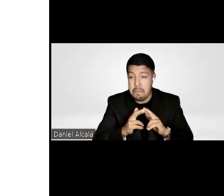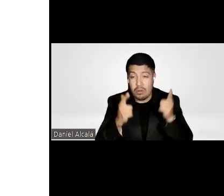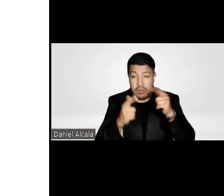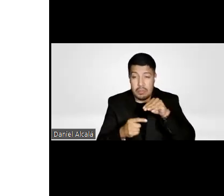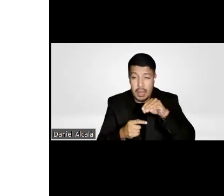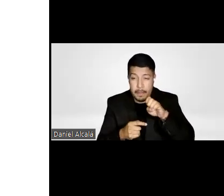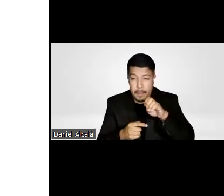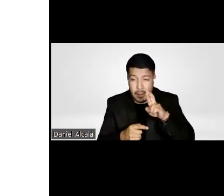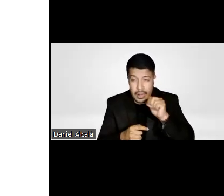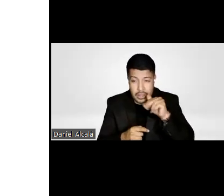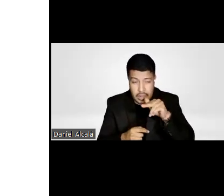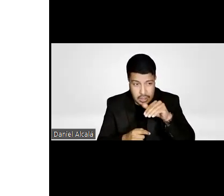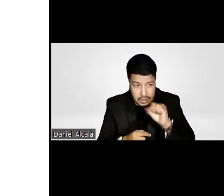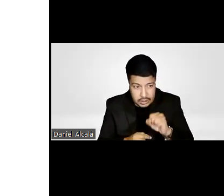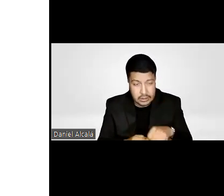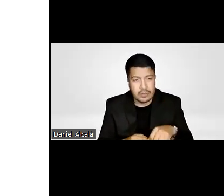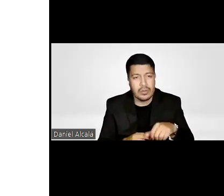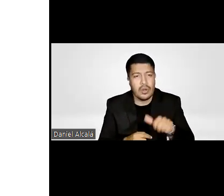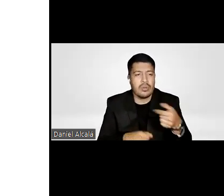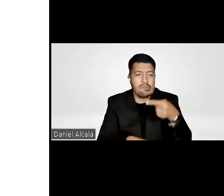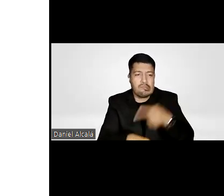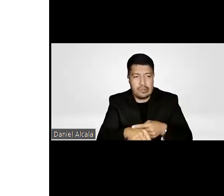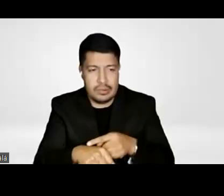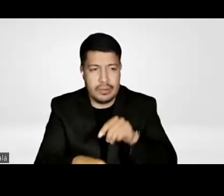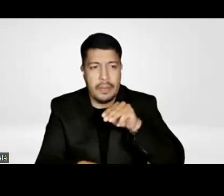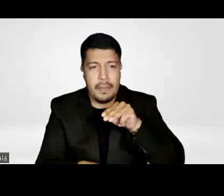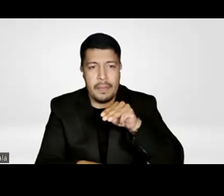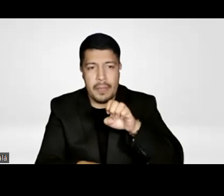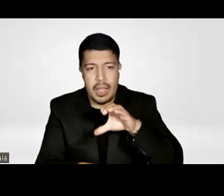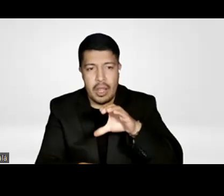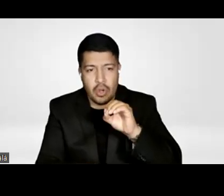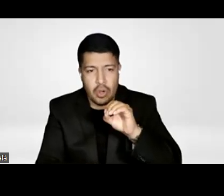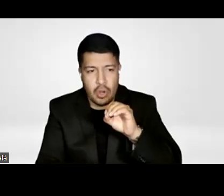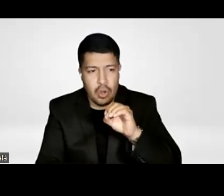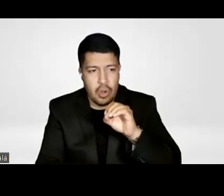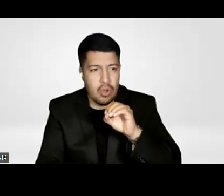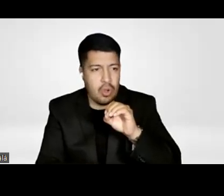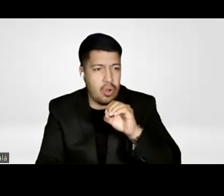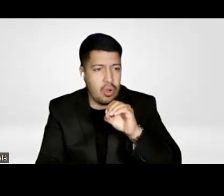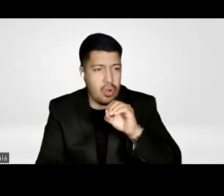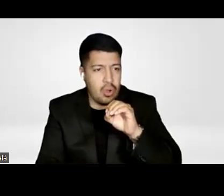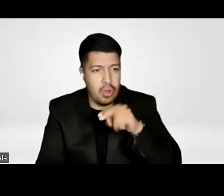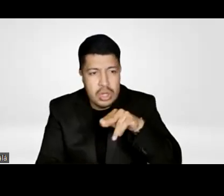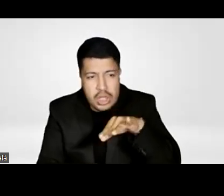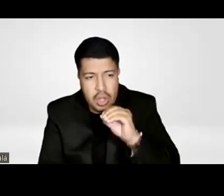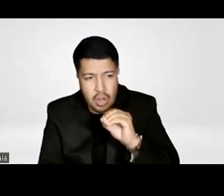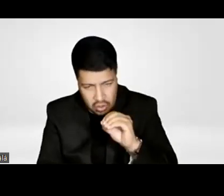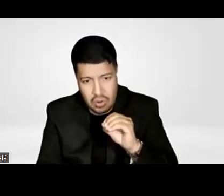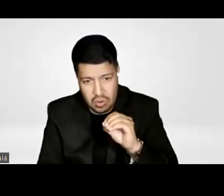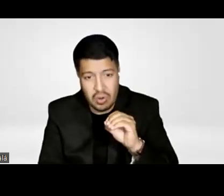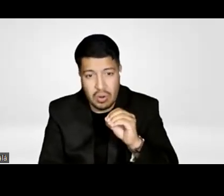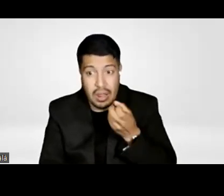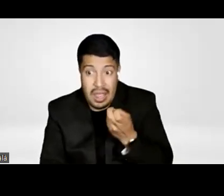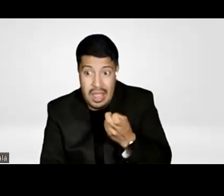Tenemos muchísimos niños con meconio y no les hacemos, muchas veces no se les hace caso, como que se dejan pasar de verdad todos, la